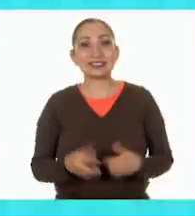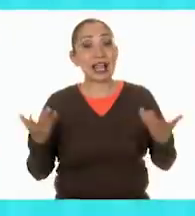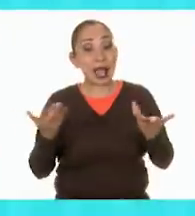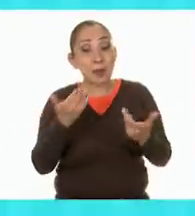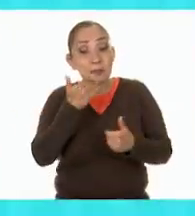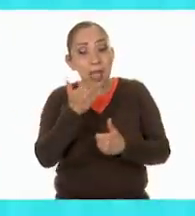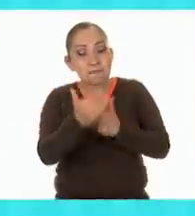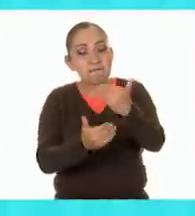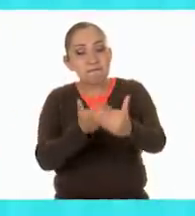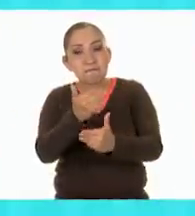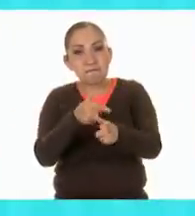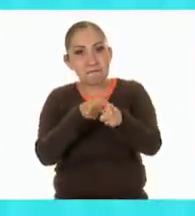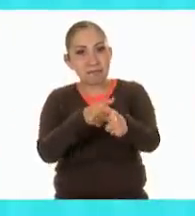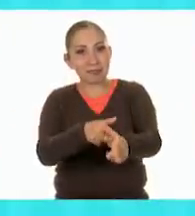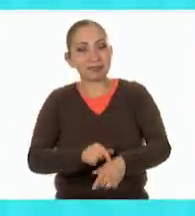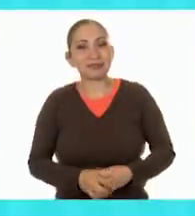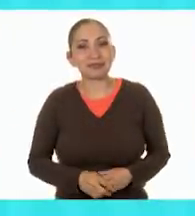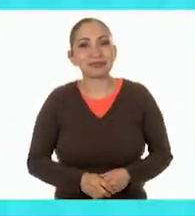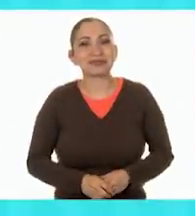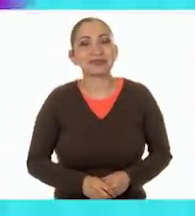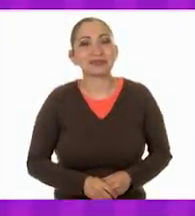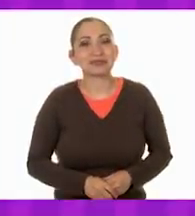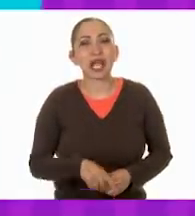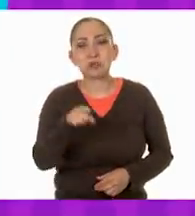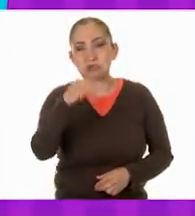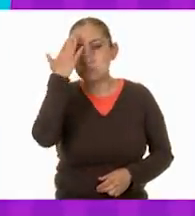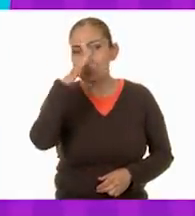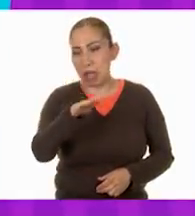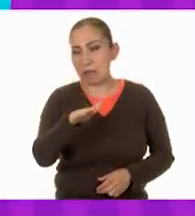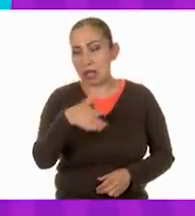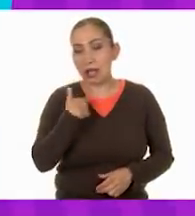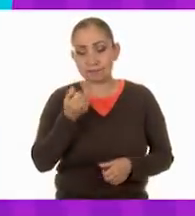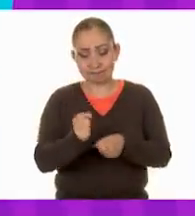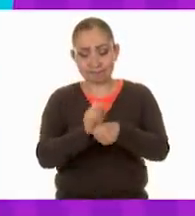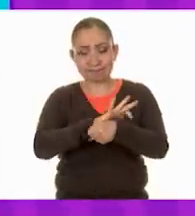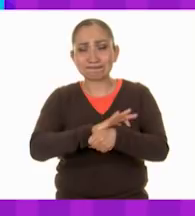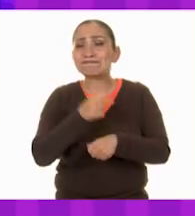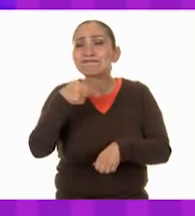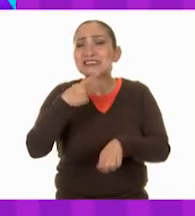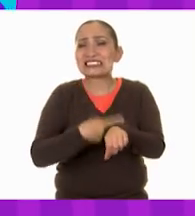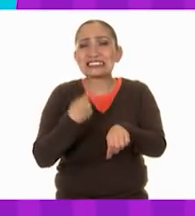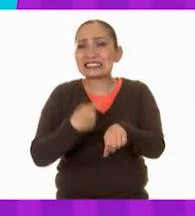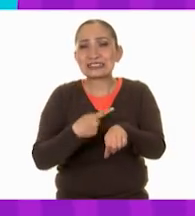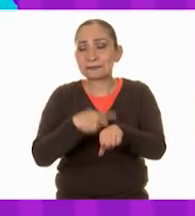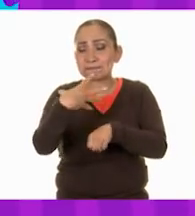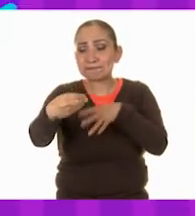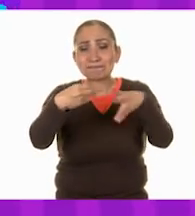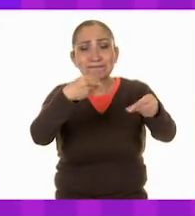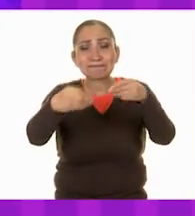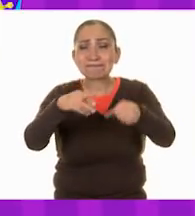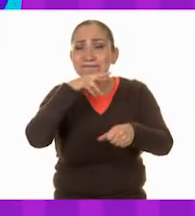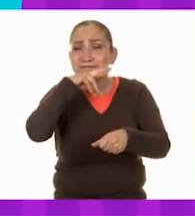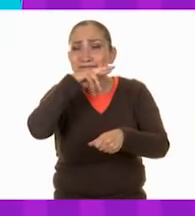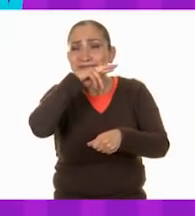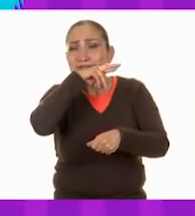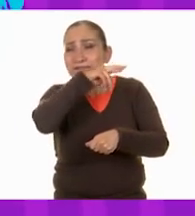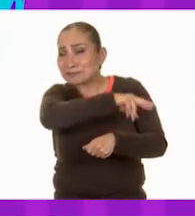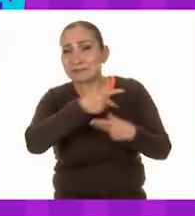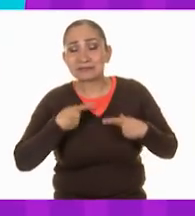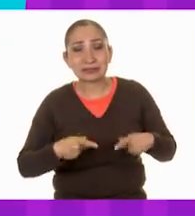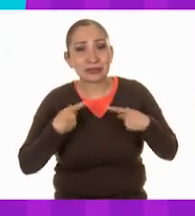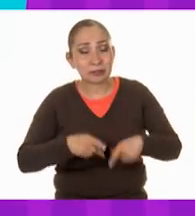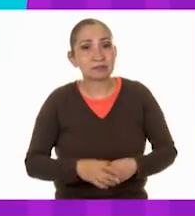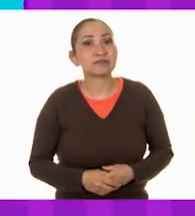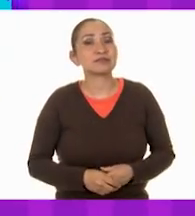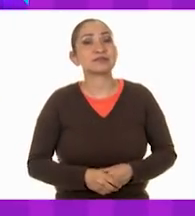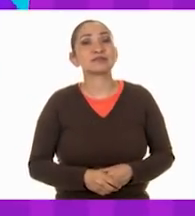Buenas prácticas para seguir adelante. Como todos sabemos, la COVID-19 es una enfermedad que se contagia muy fácilmente entre las